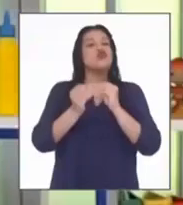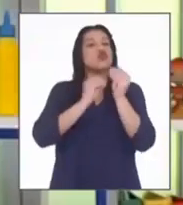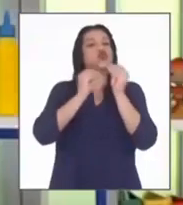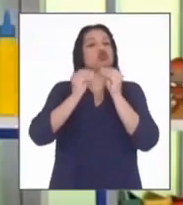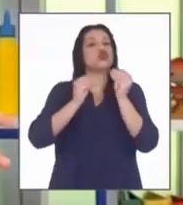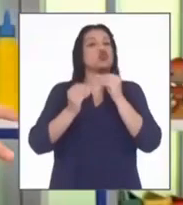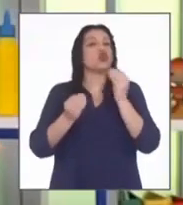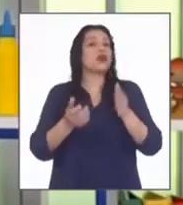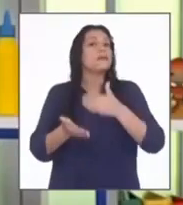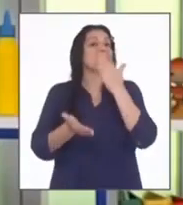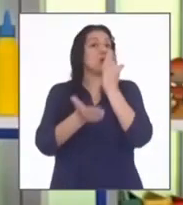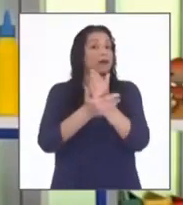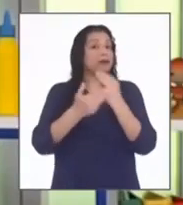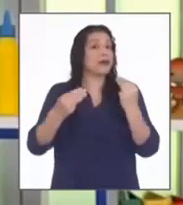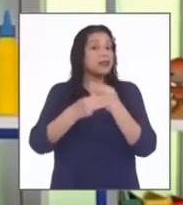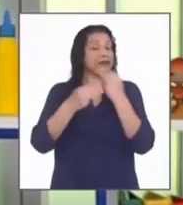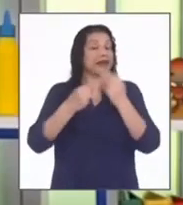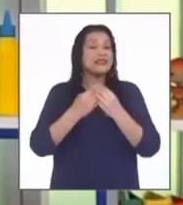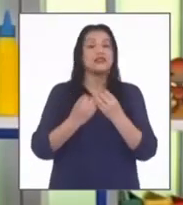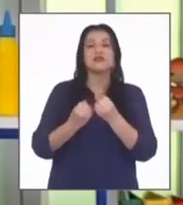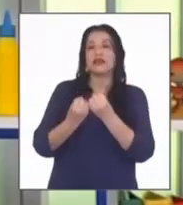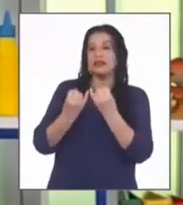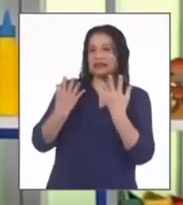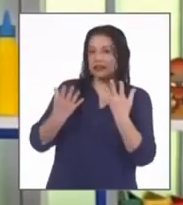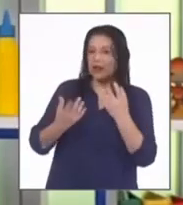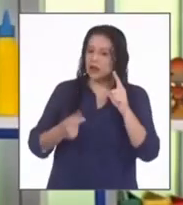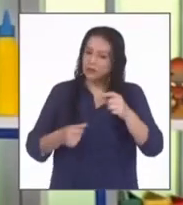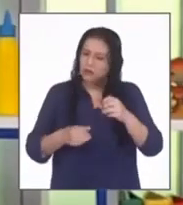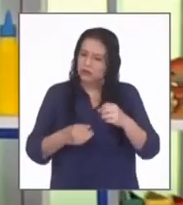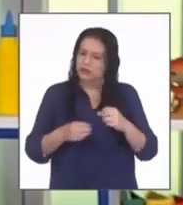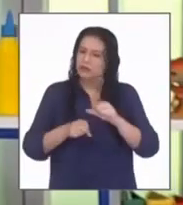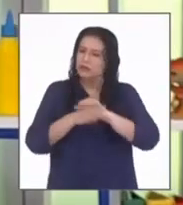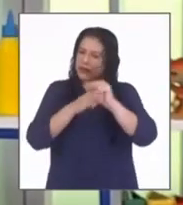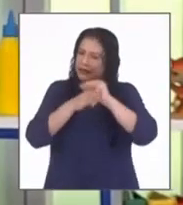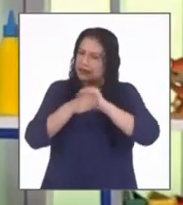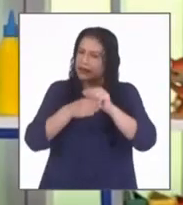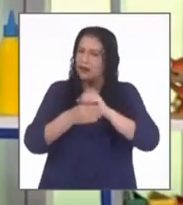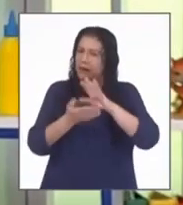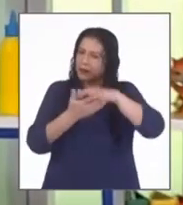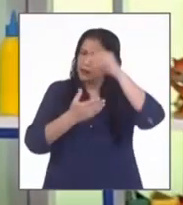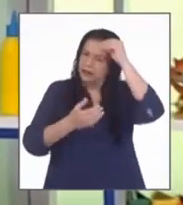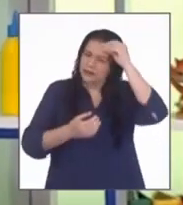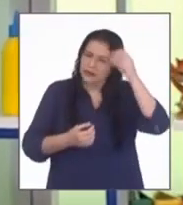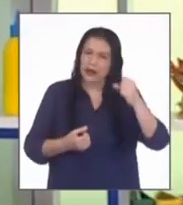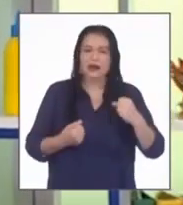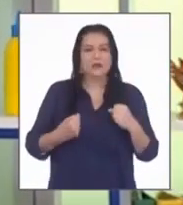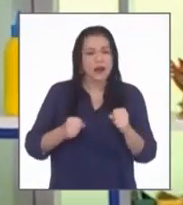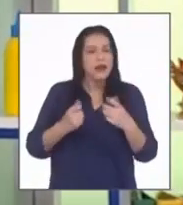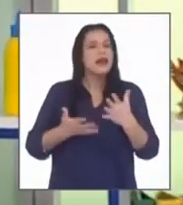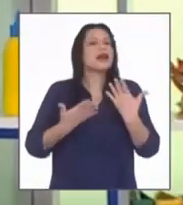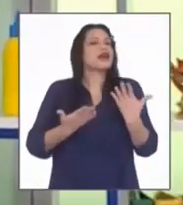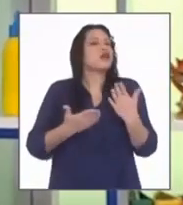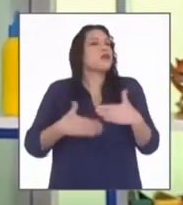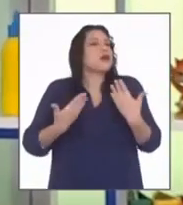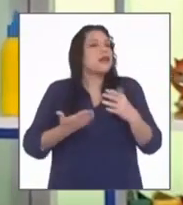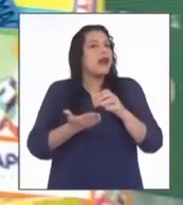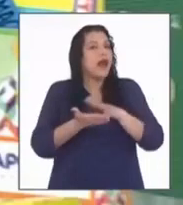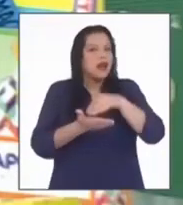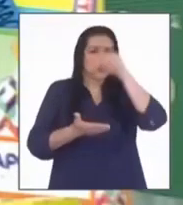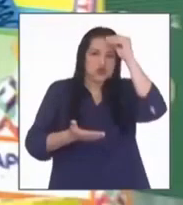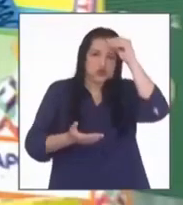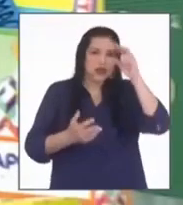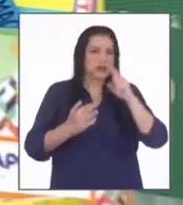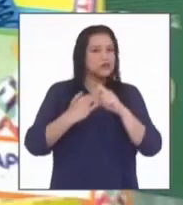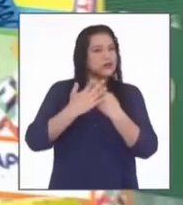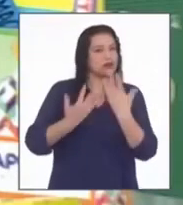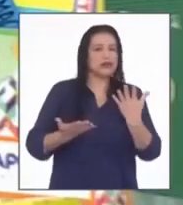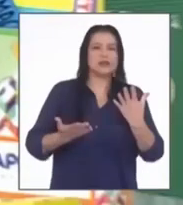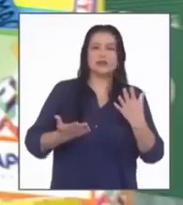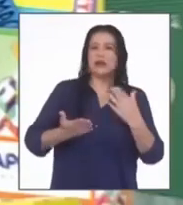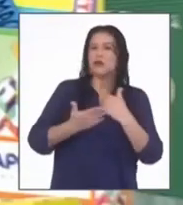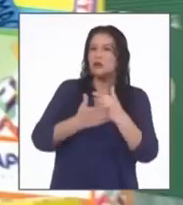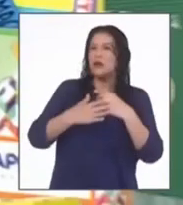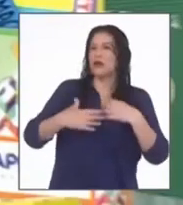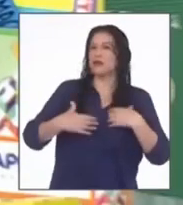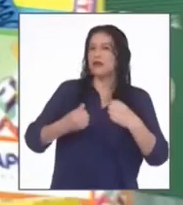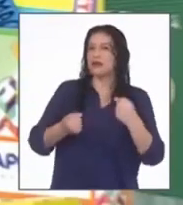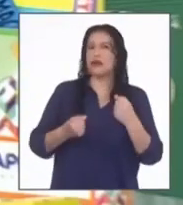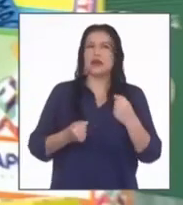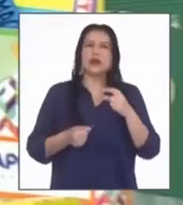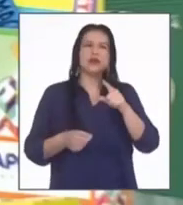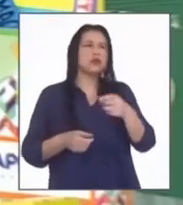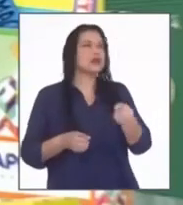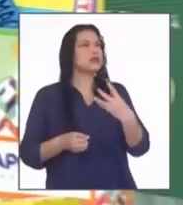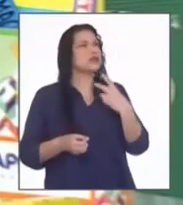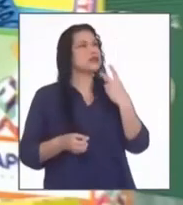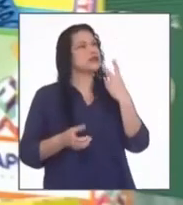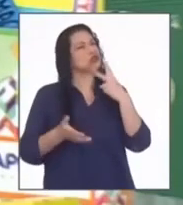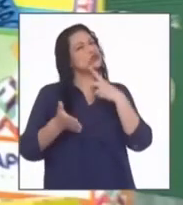cantidad. Hemos afianzado nuestros aprendizajes en diversas situaciones que nos ayudan a tener una buena salud. Junior, dijiste durante estas 2